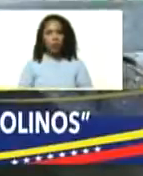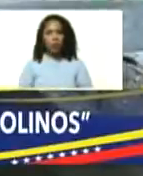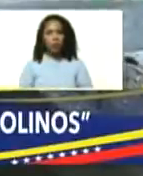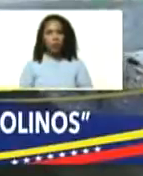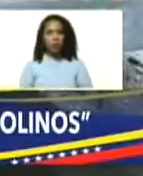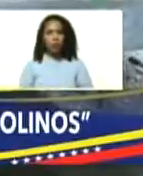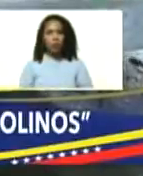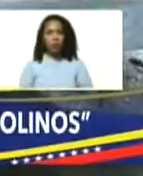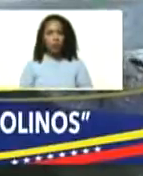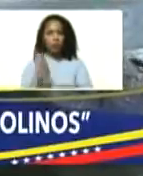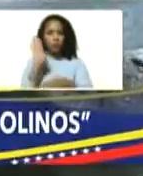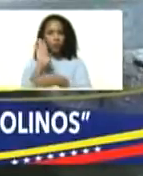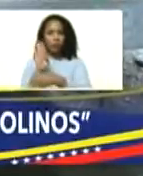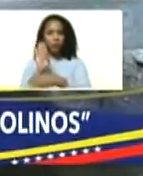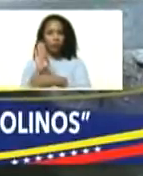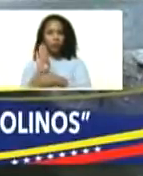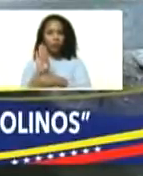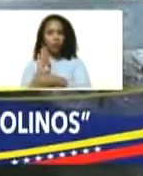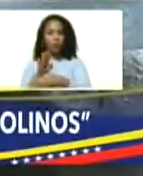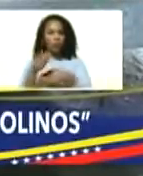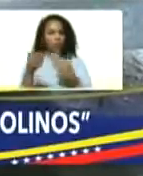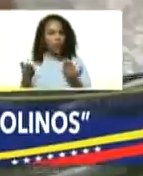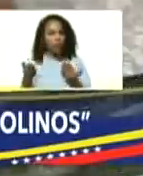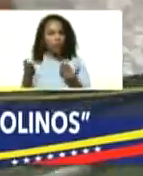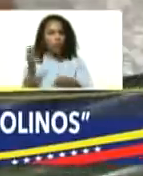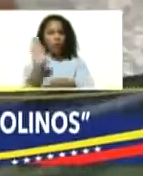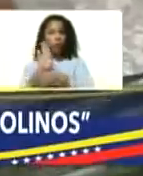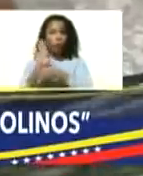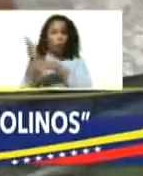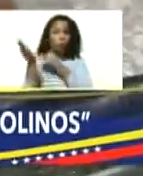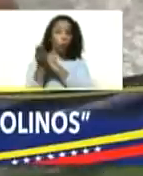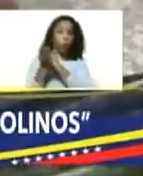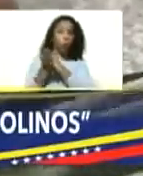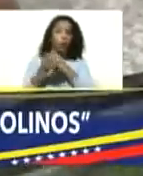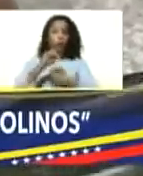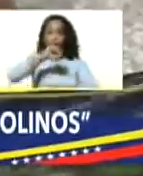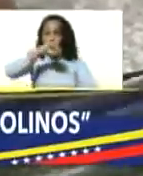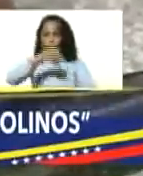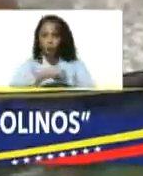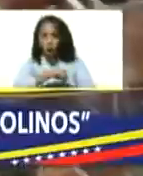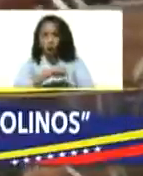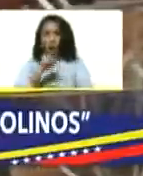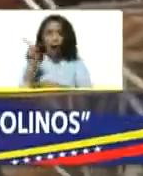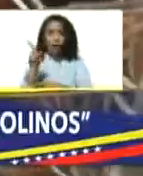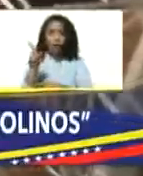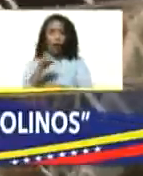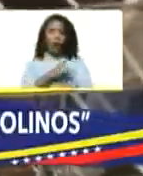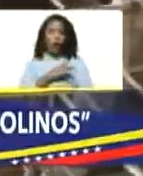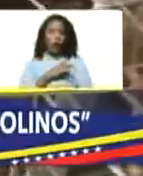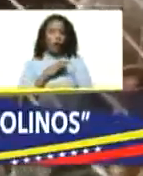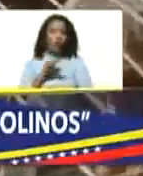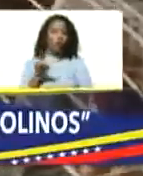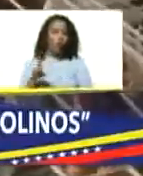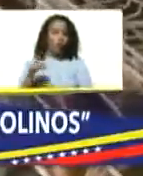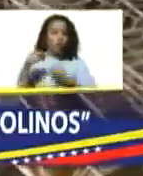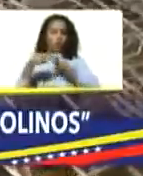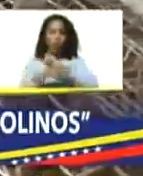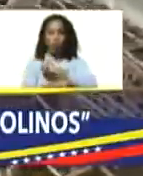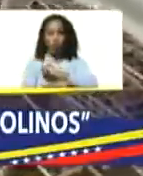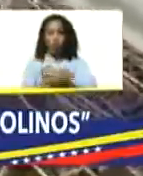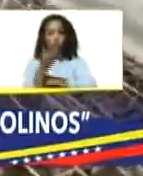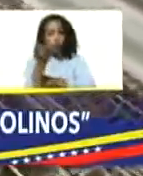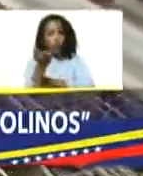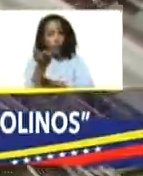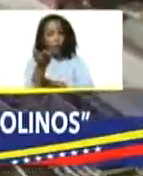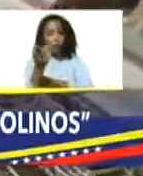lo que se cuida señor presidente lo que se cuida y lo que se ama es aquello que nos duele profundamente y usted